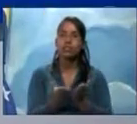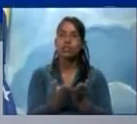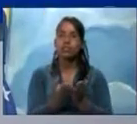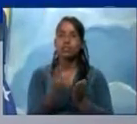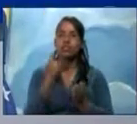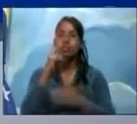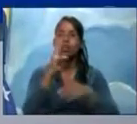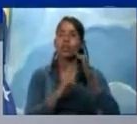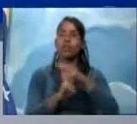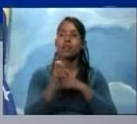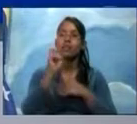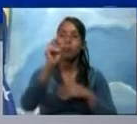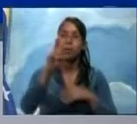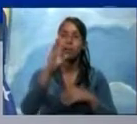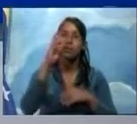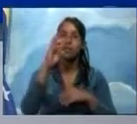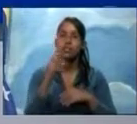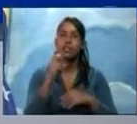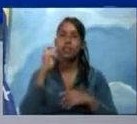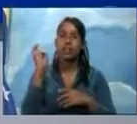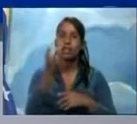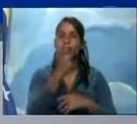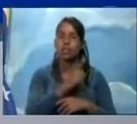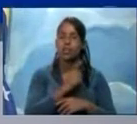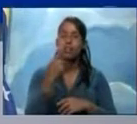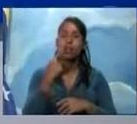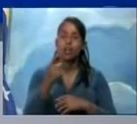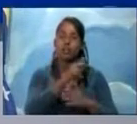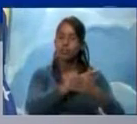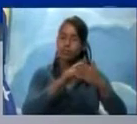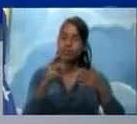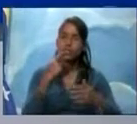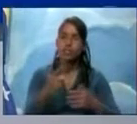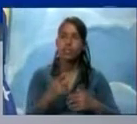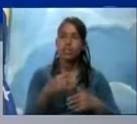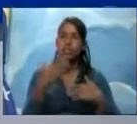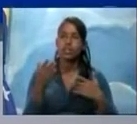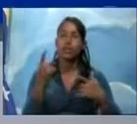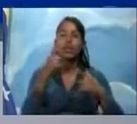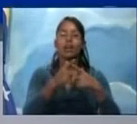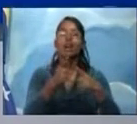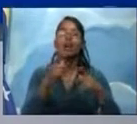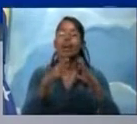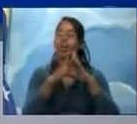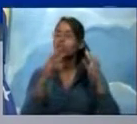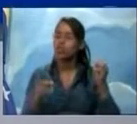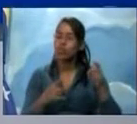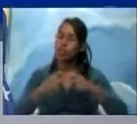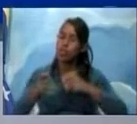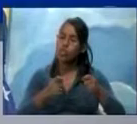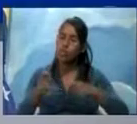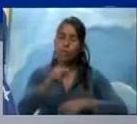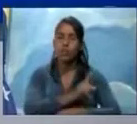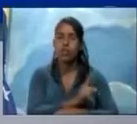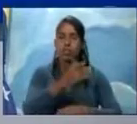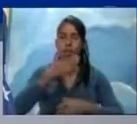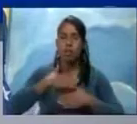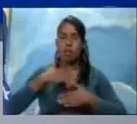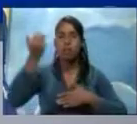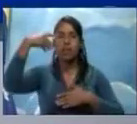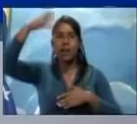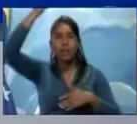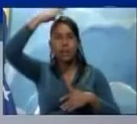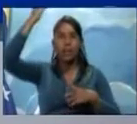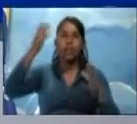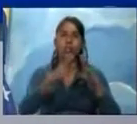Maelito, en el versículo 26, la segunda línea? Que en todo el dominio de mi reino